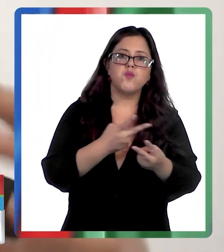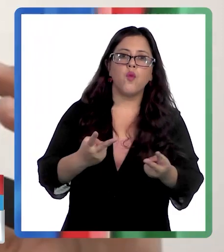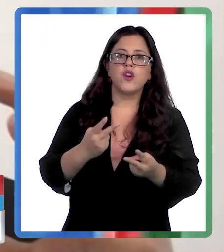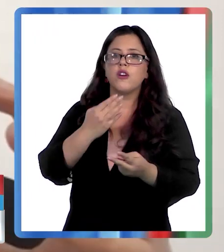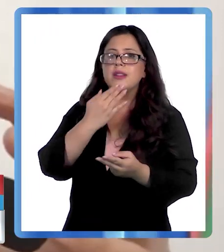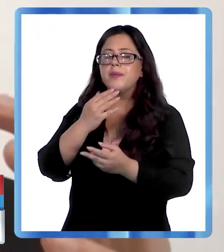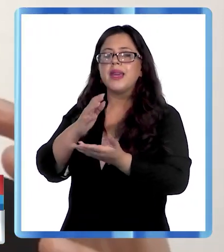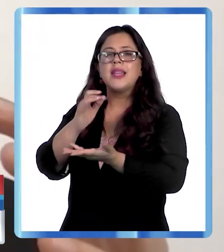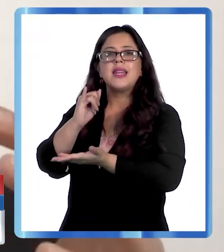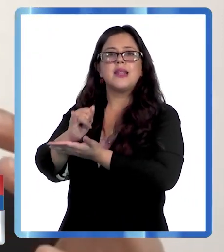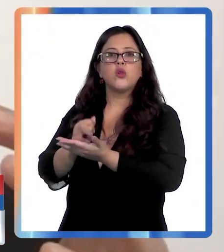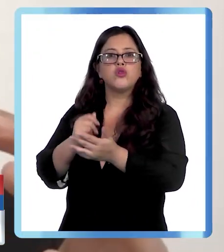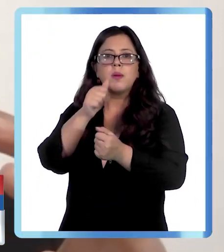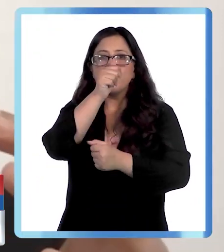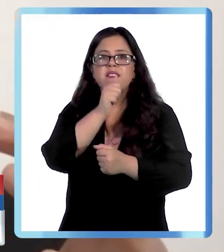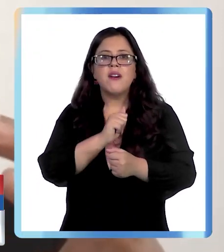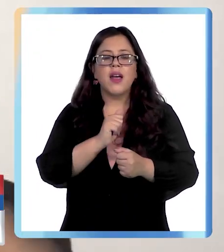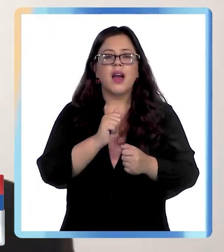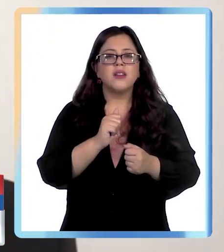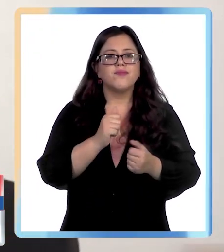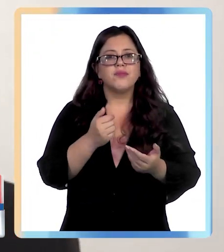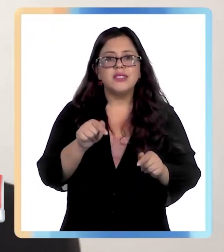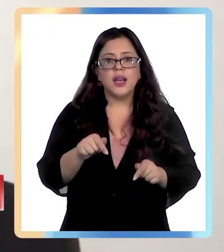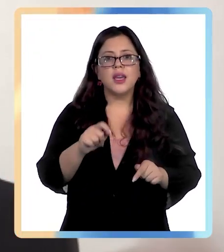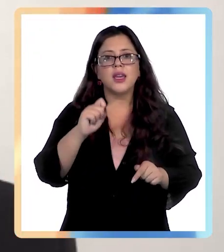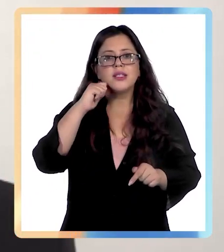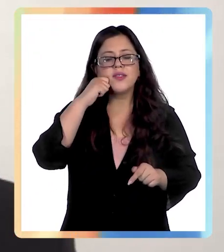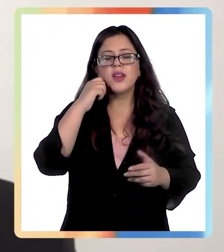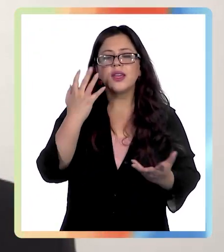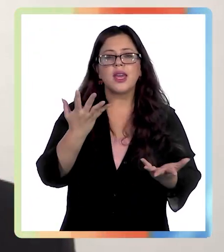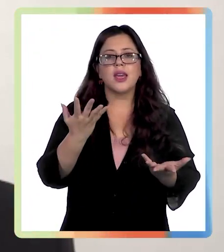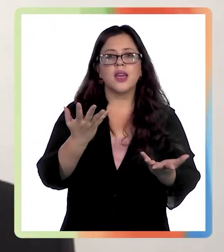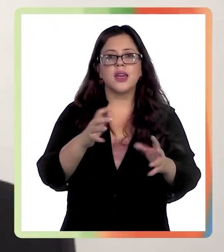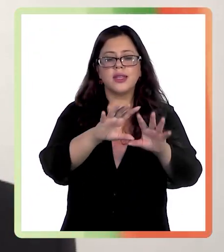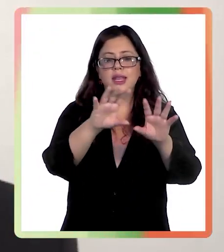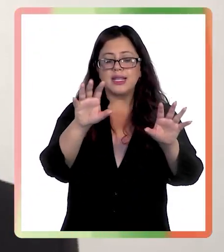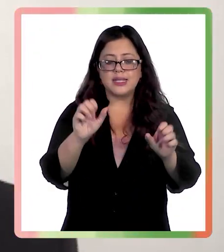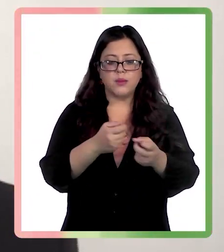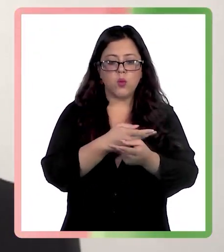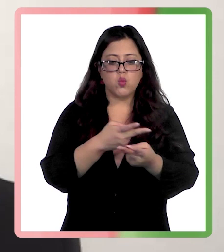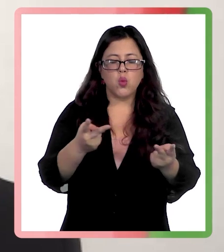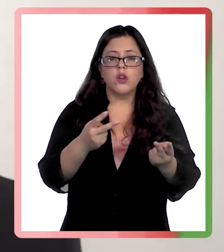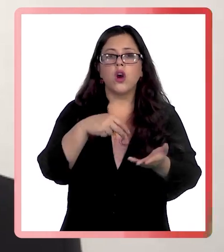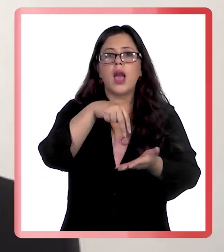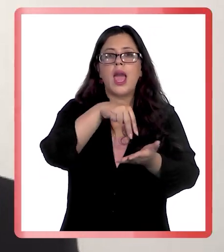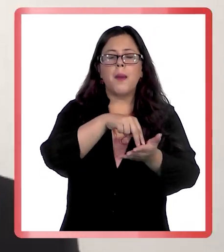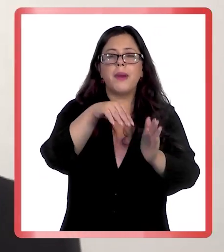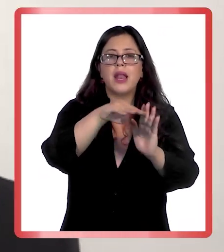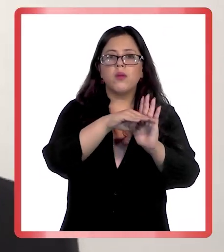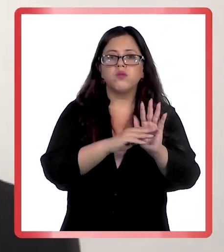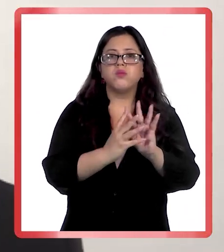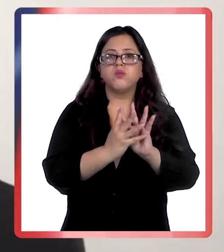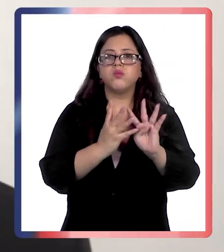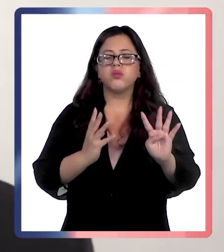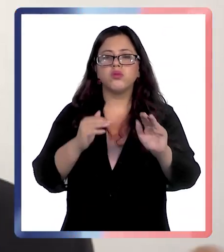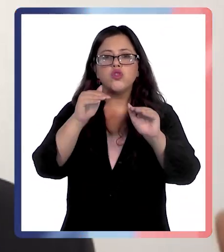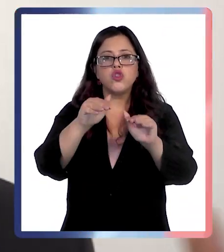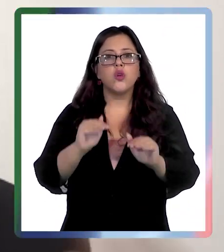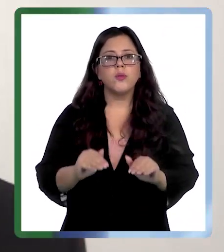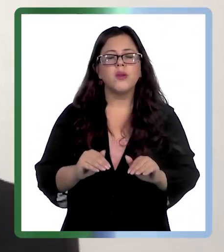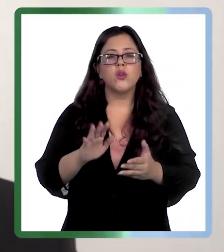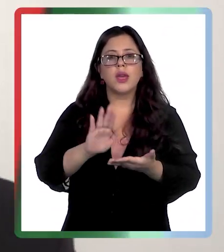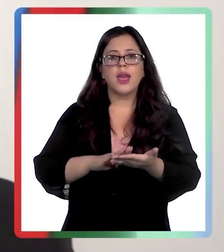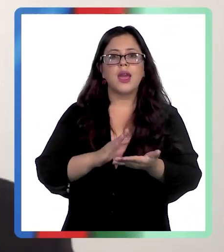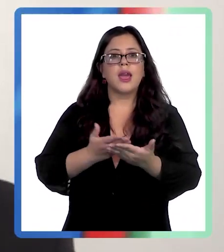con el sistema Privado te fijas Y eso hace que tengamos en el sistema público largas listas de espera lo mismo que en